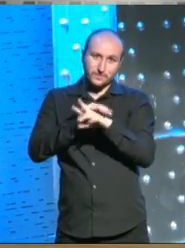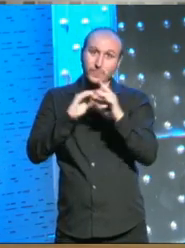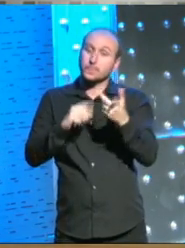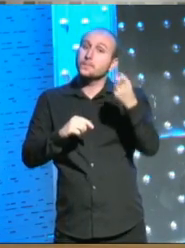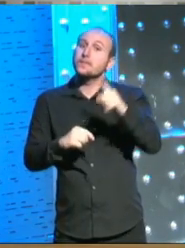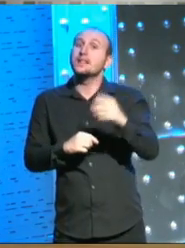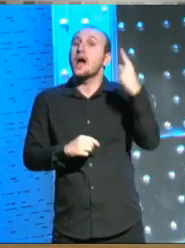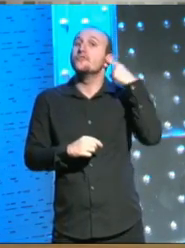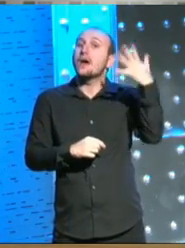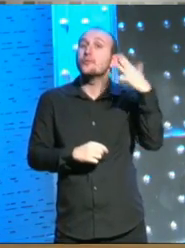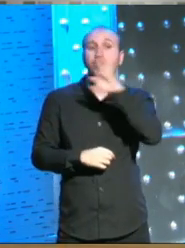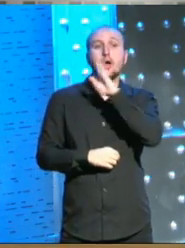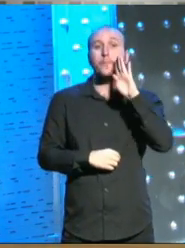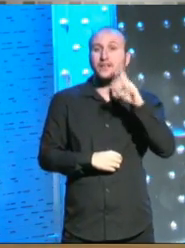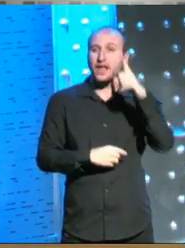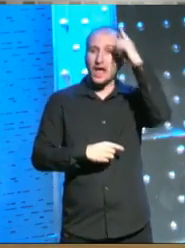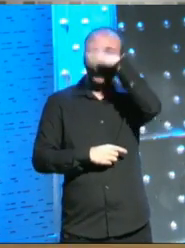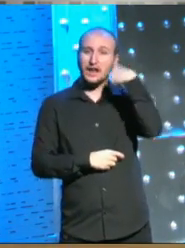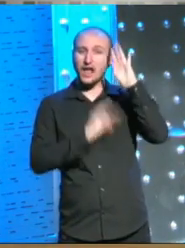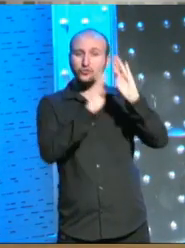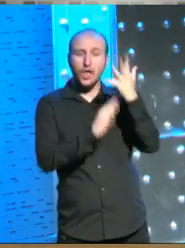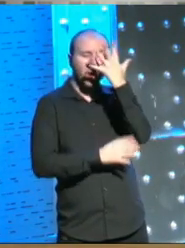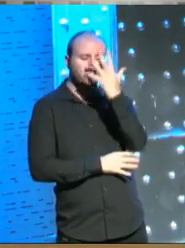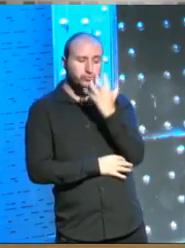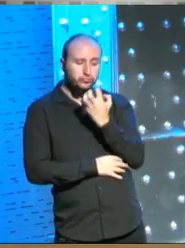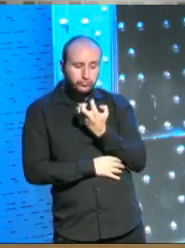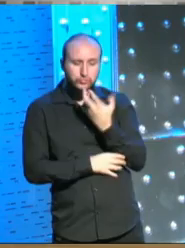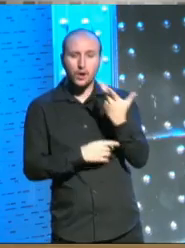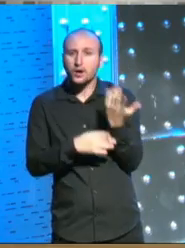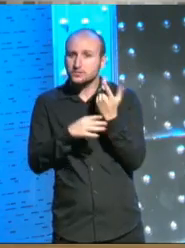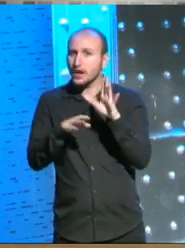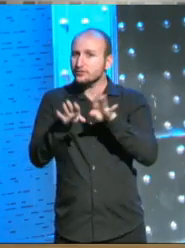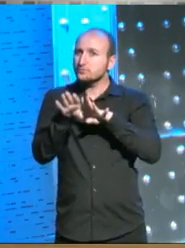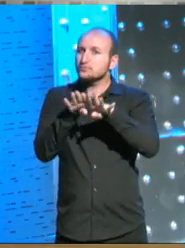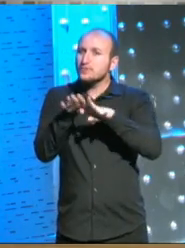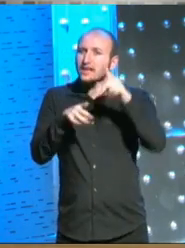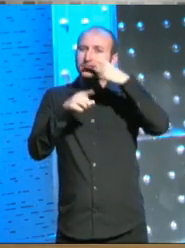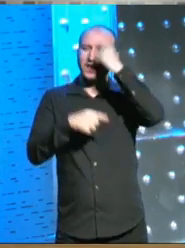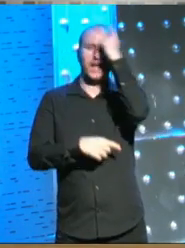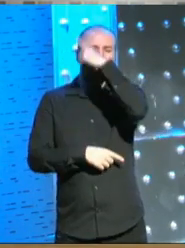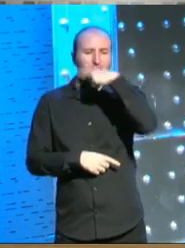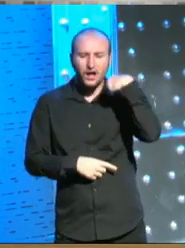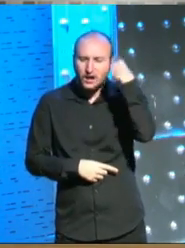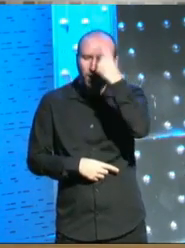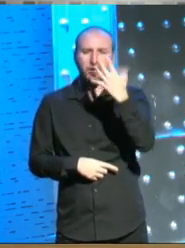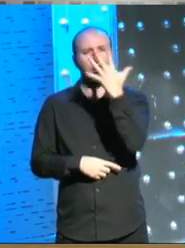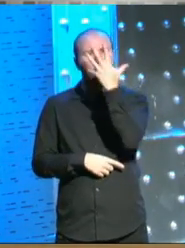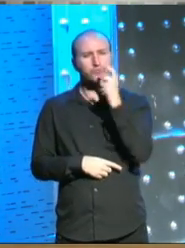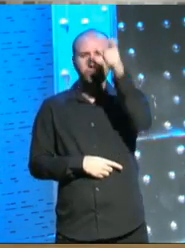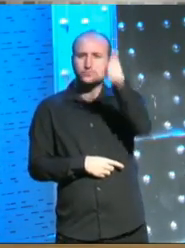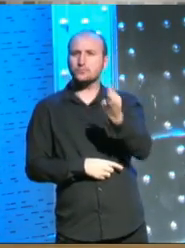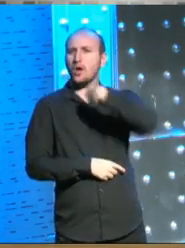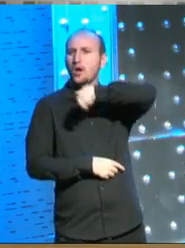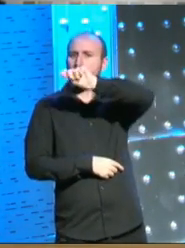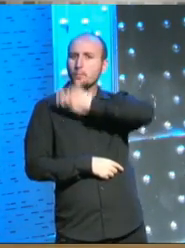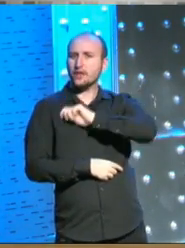madre de ese rostro trágico, que dice André Bazin en una crítica, es el rostro trágico de una pietà española. Esta